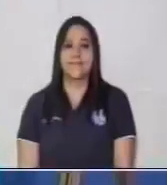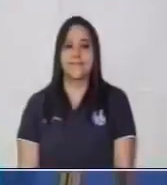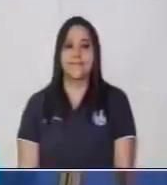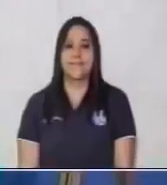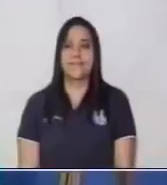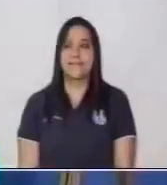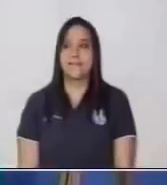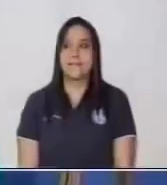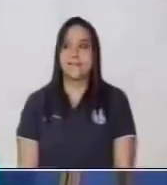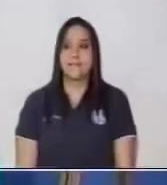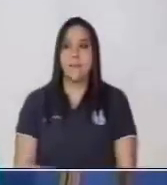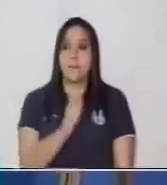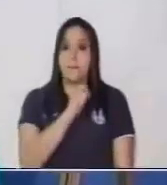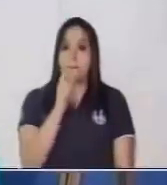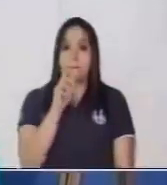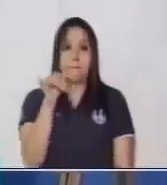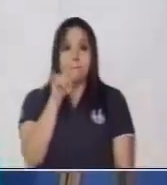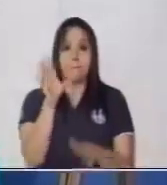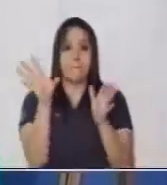Los señores